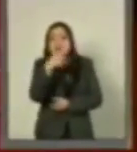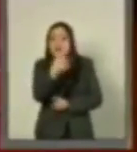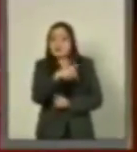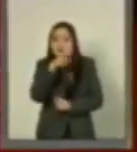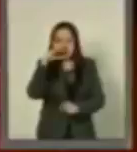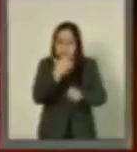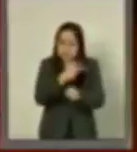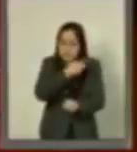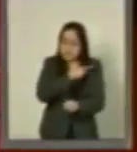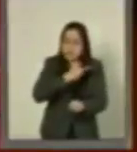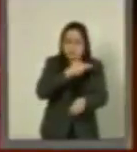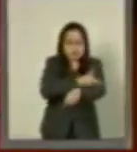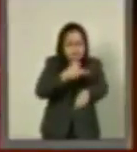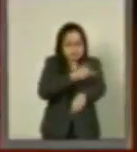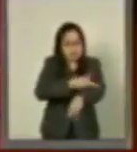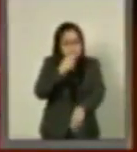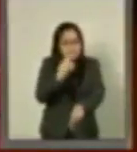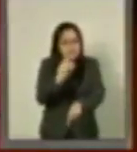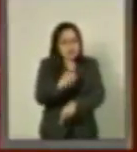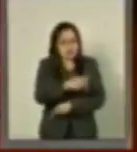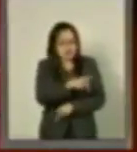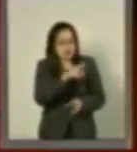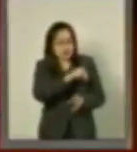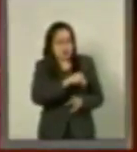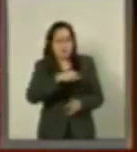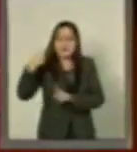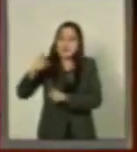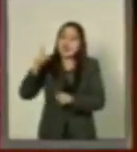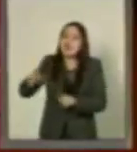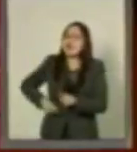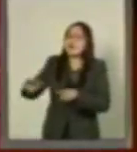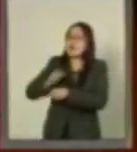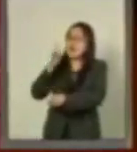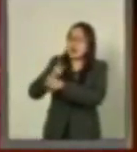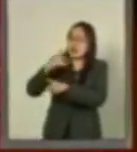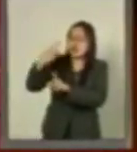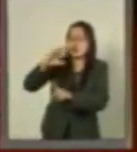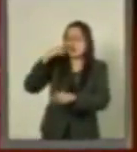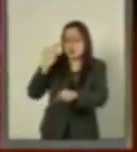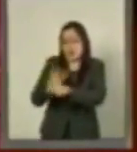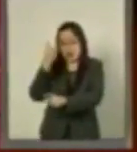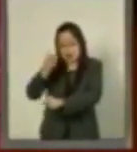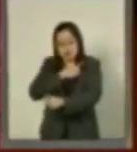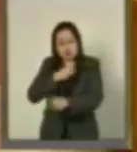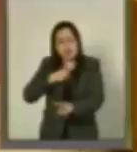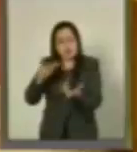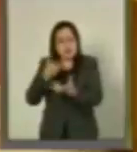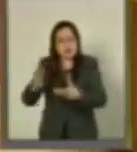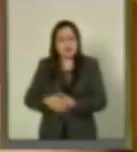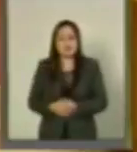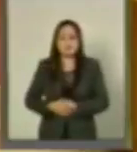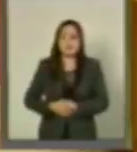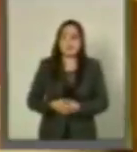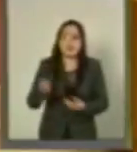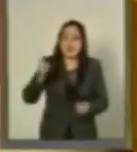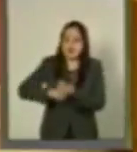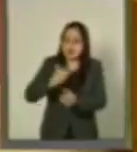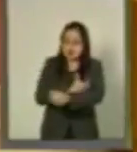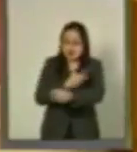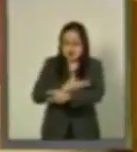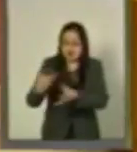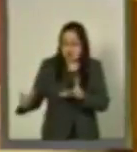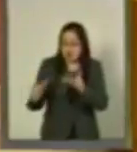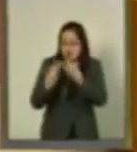esa responsabilidad. Esa responsabilidad es del gobierno federal. Habrá coordinación,